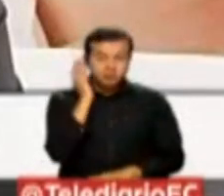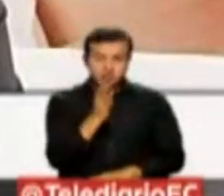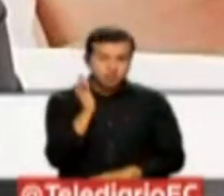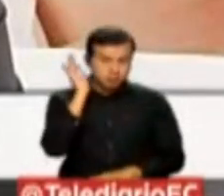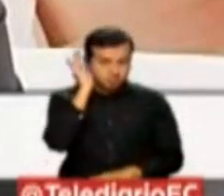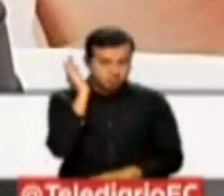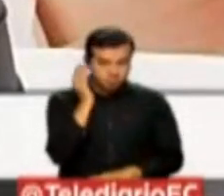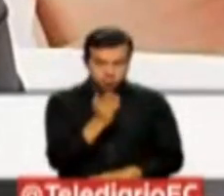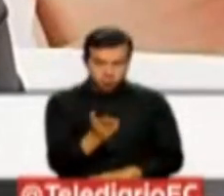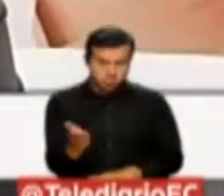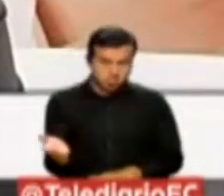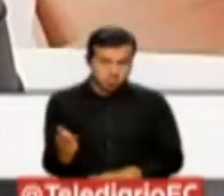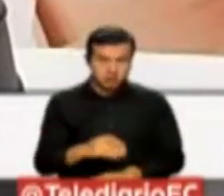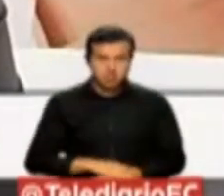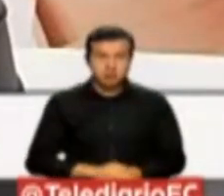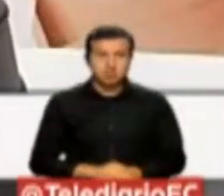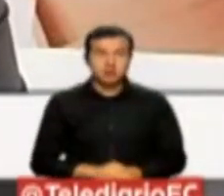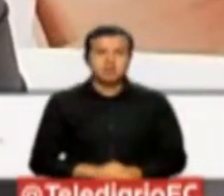una señora